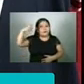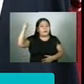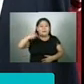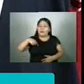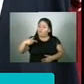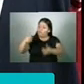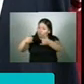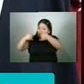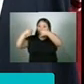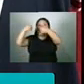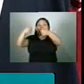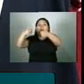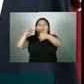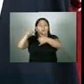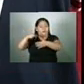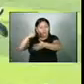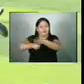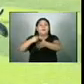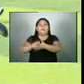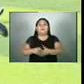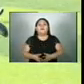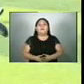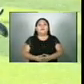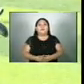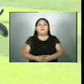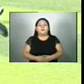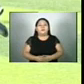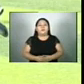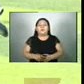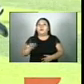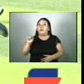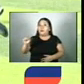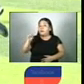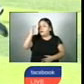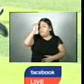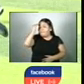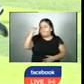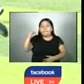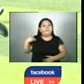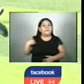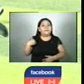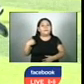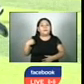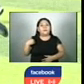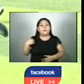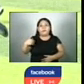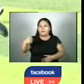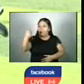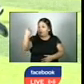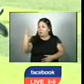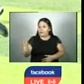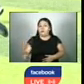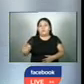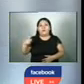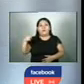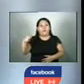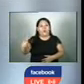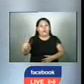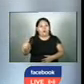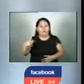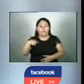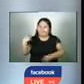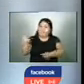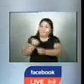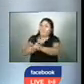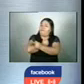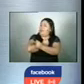campeona. Y lo va a seguir haciendo. Es una mujer bastante buena persona. Siempre se preocupó